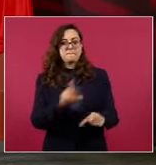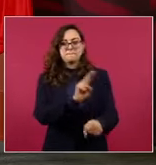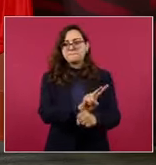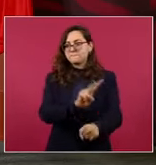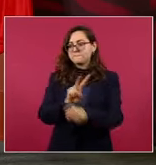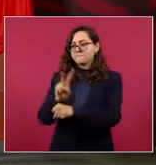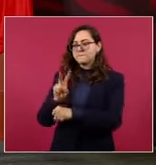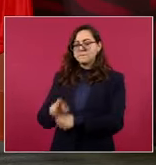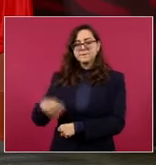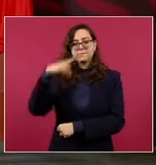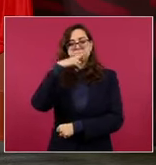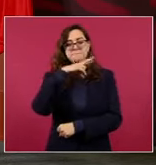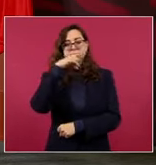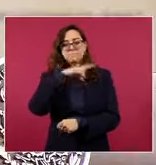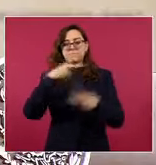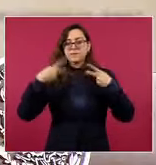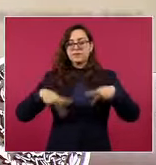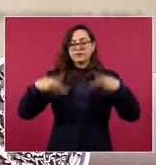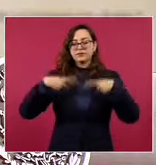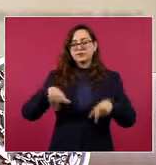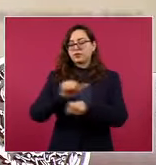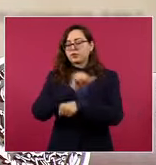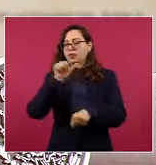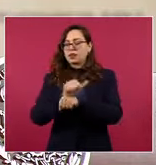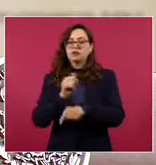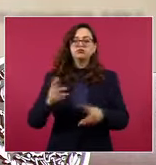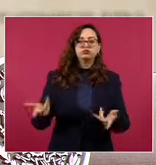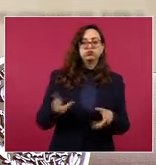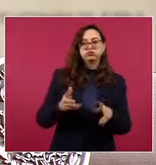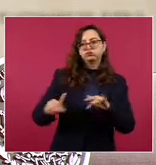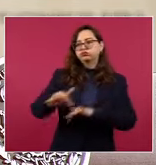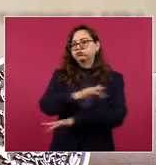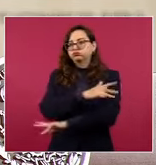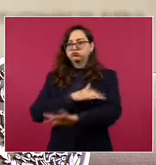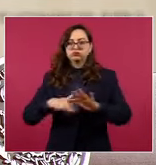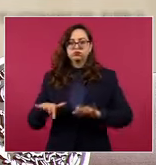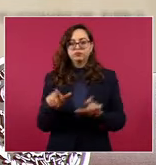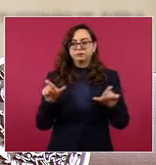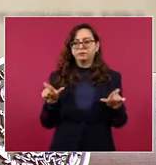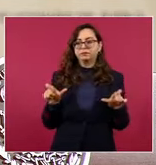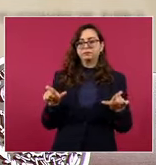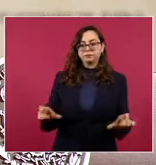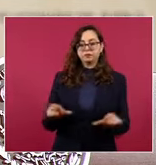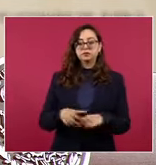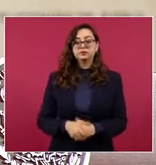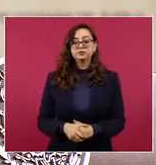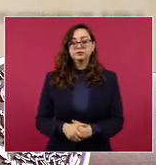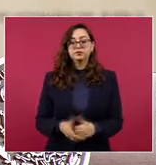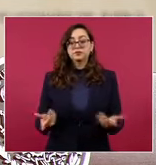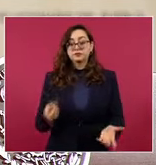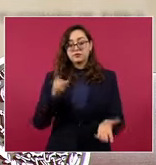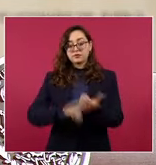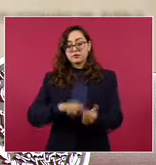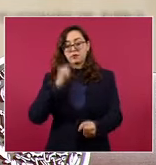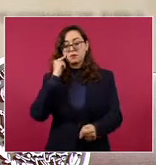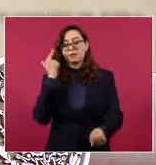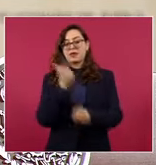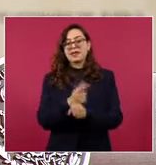tránsito de personas y de vehículos. ¿Qué se ha logrado también ahí? Se ha incautado 100 kilos de